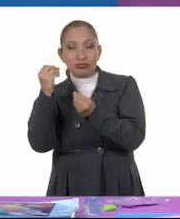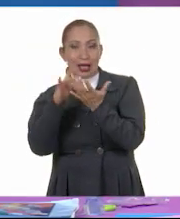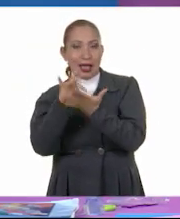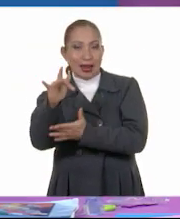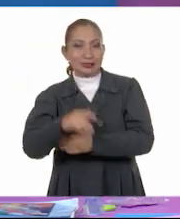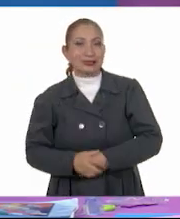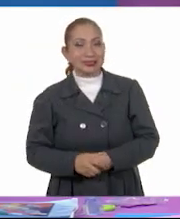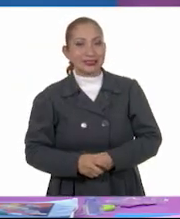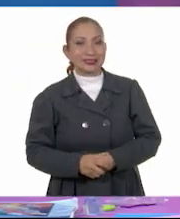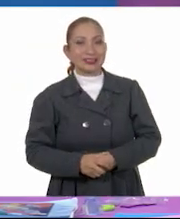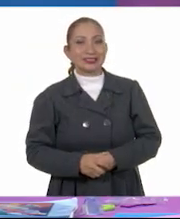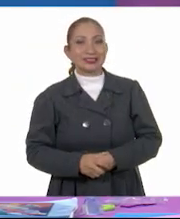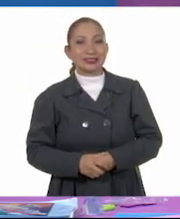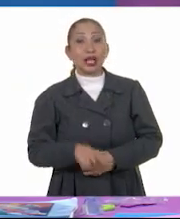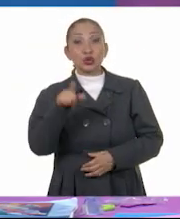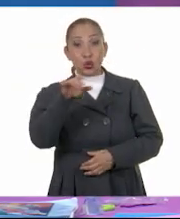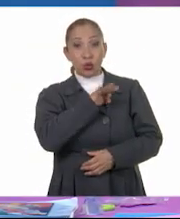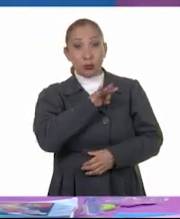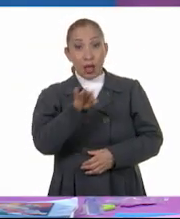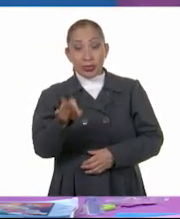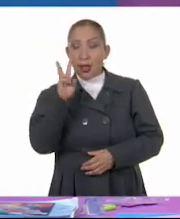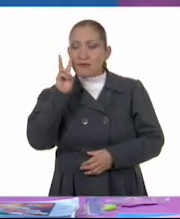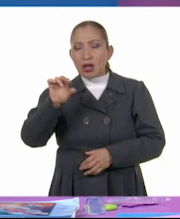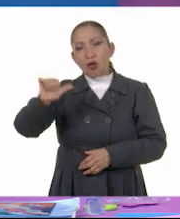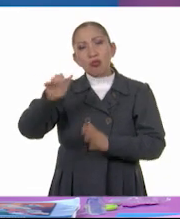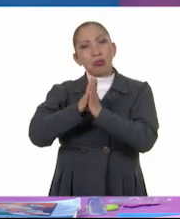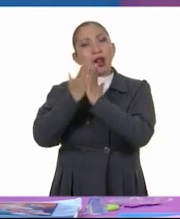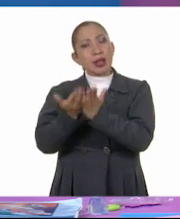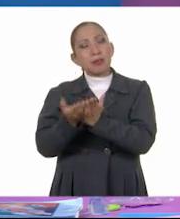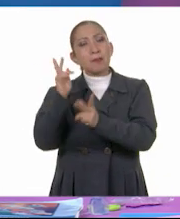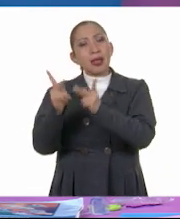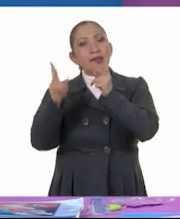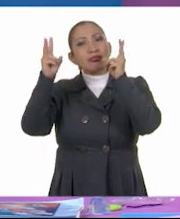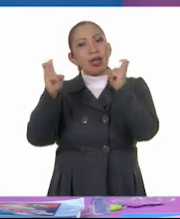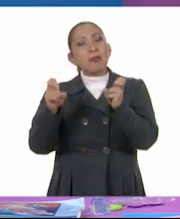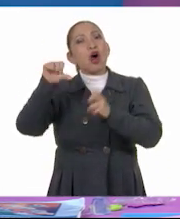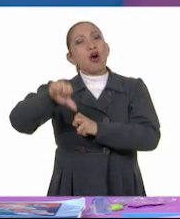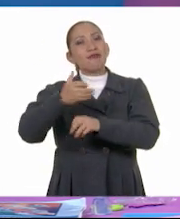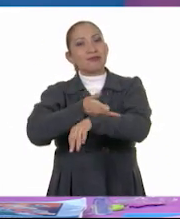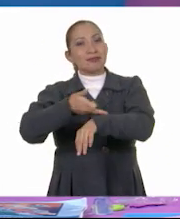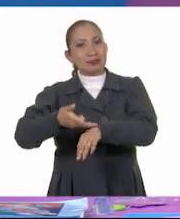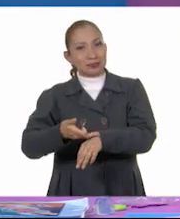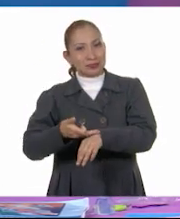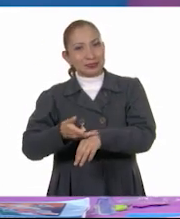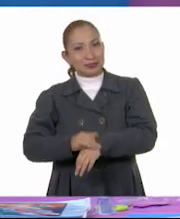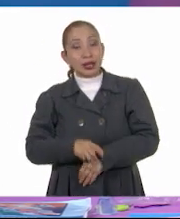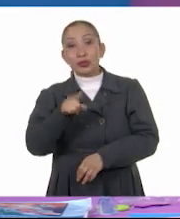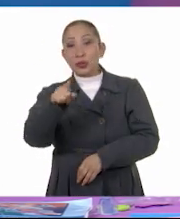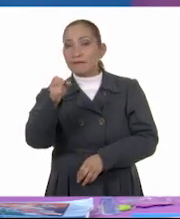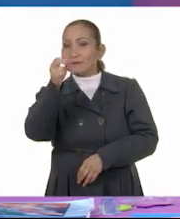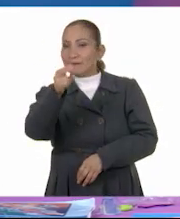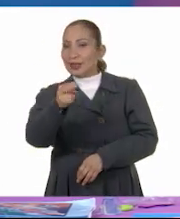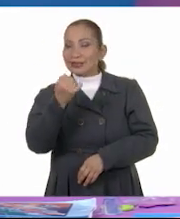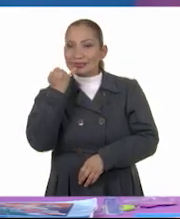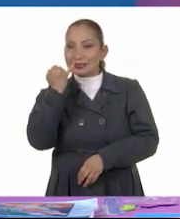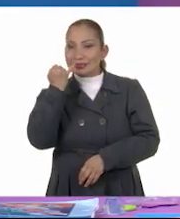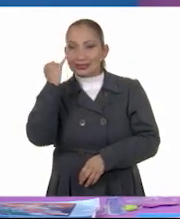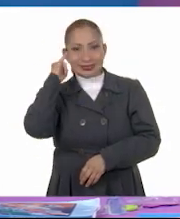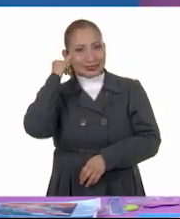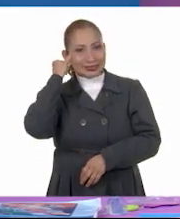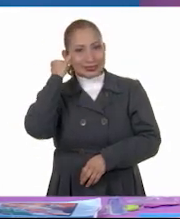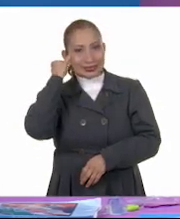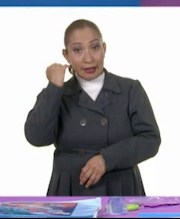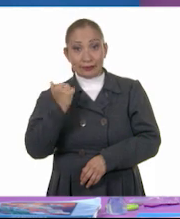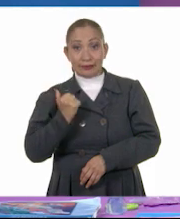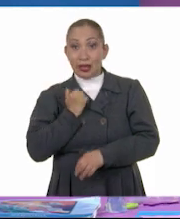gracias. Si te es posible, consulta otros libros y comenta el tema de hoy con tu familia. Si tienes la fortuna de hablar una lengua